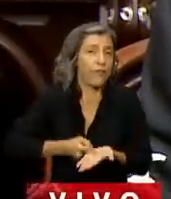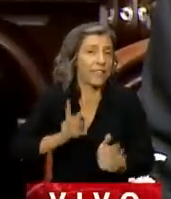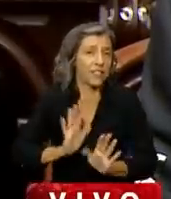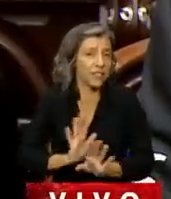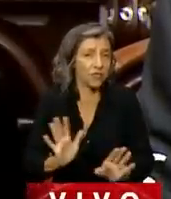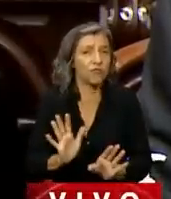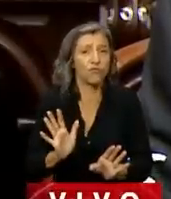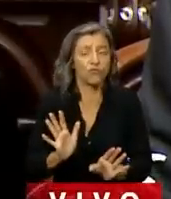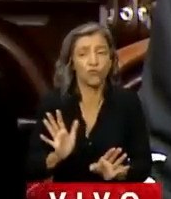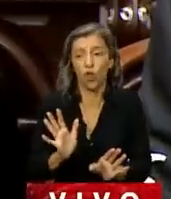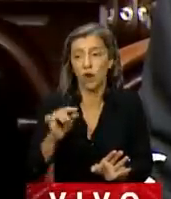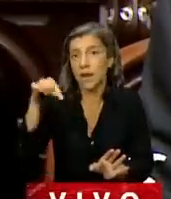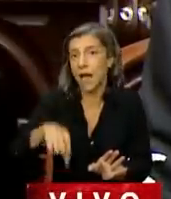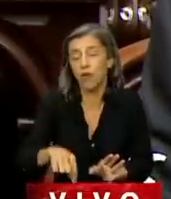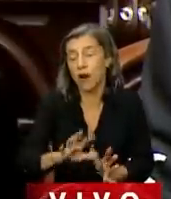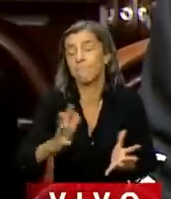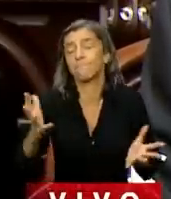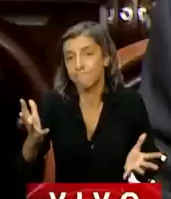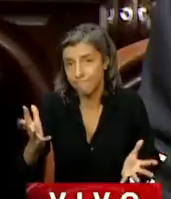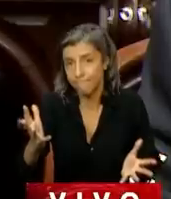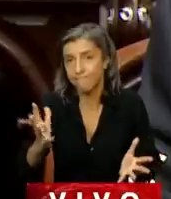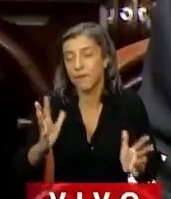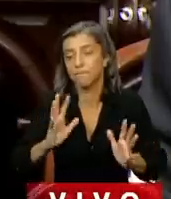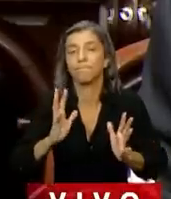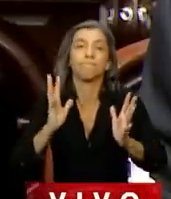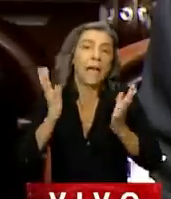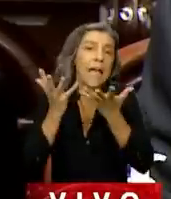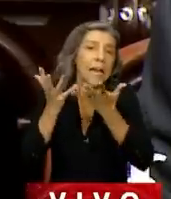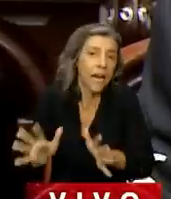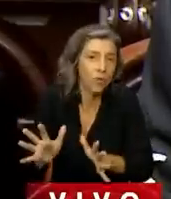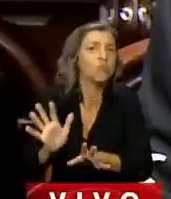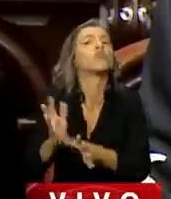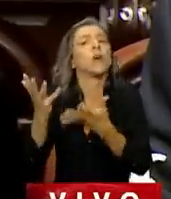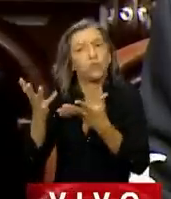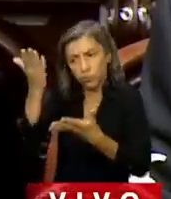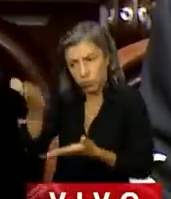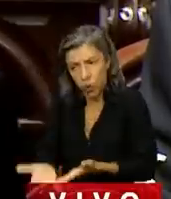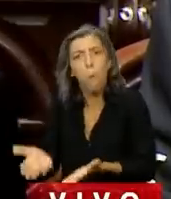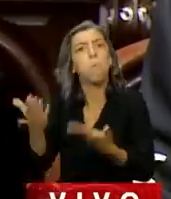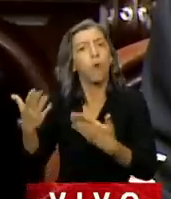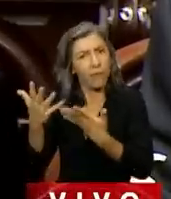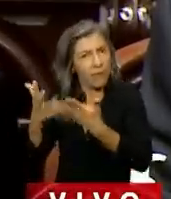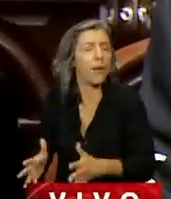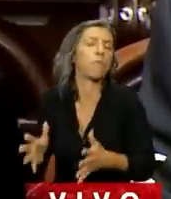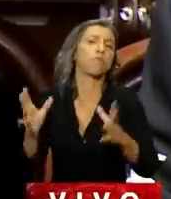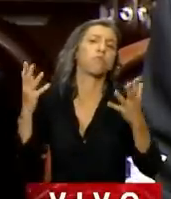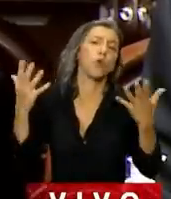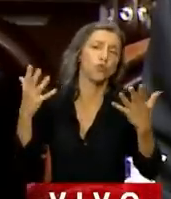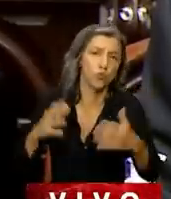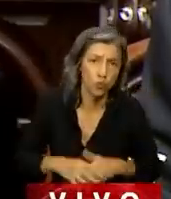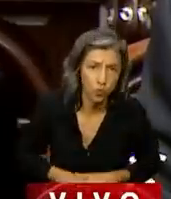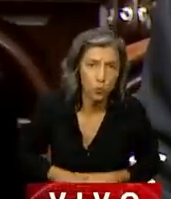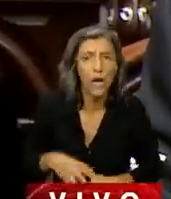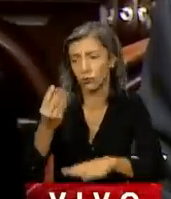tiene derecho a ejercerla quien es la primera minoría y por la cual se ausenta y se va y deja el